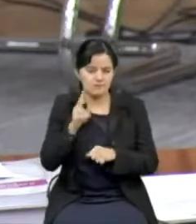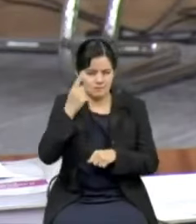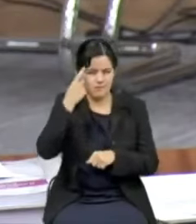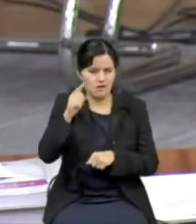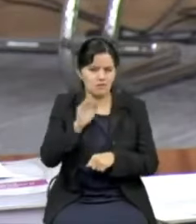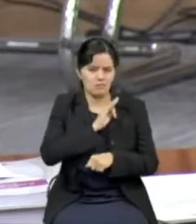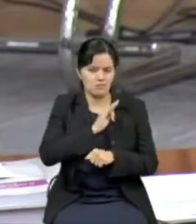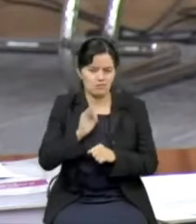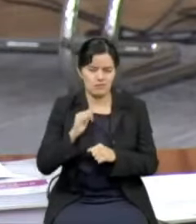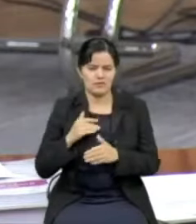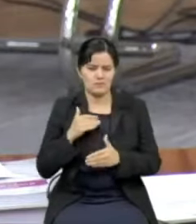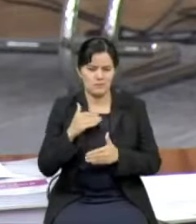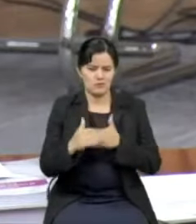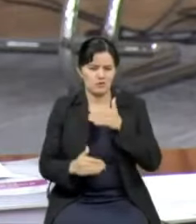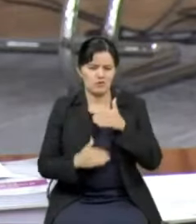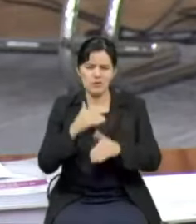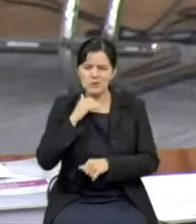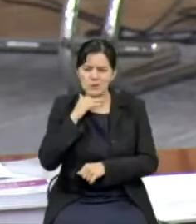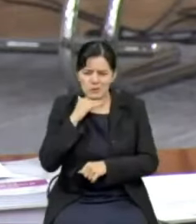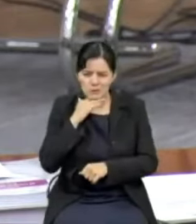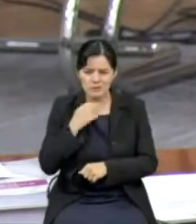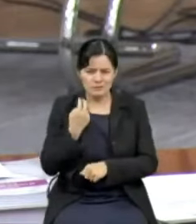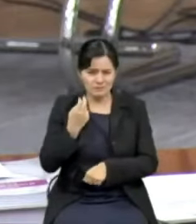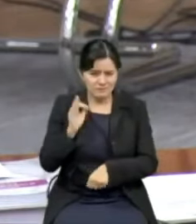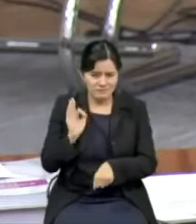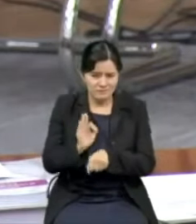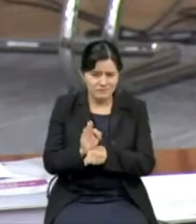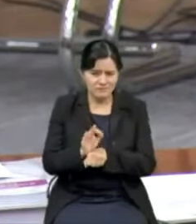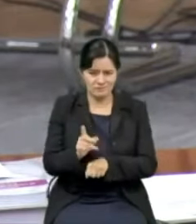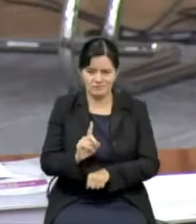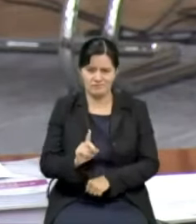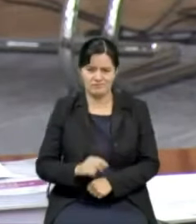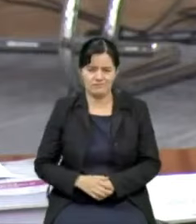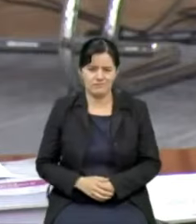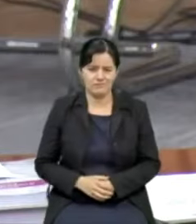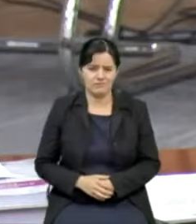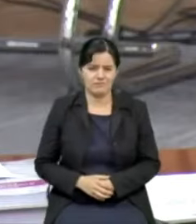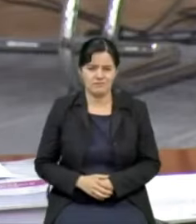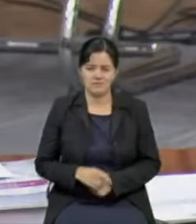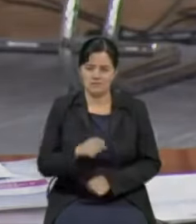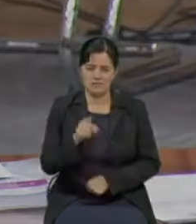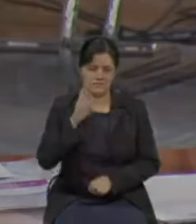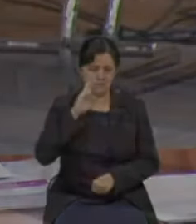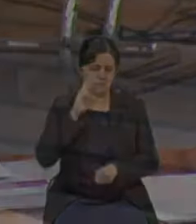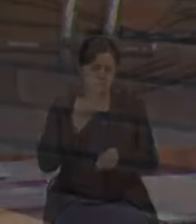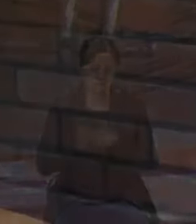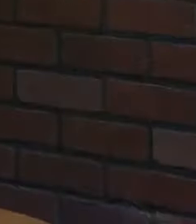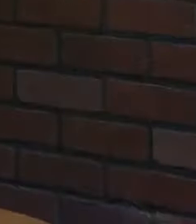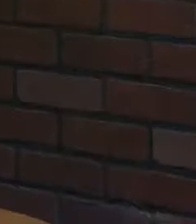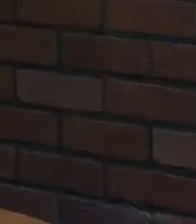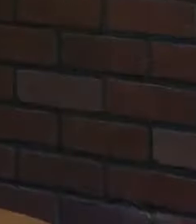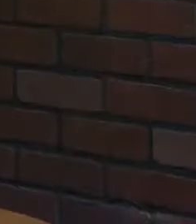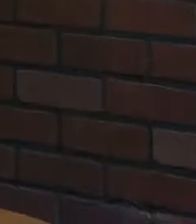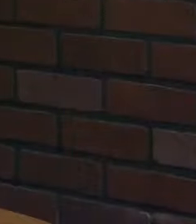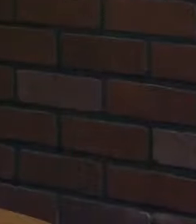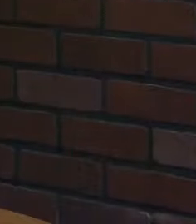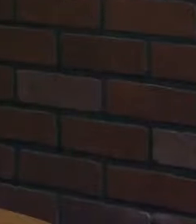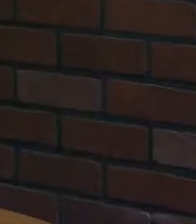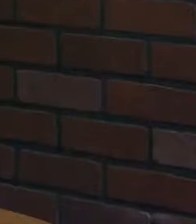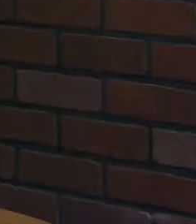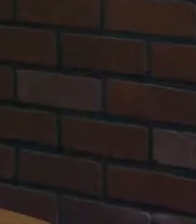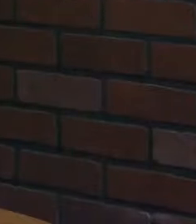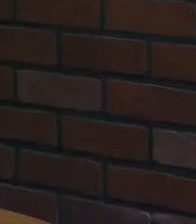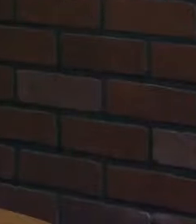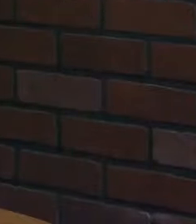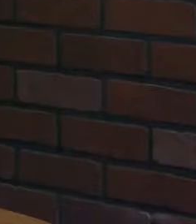ensuciar un proceso que no les va a favorecer son unos irresponsables